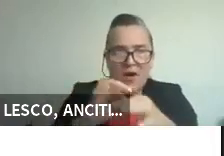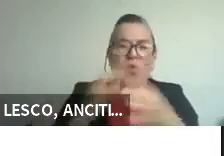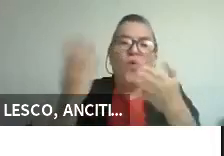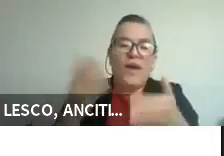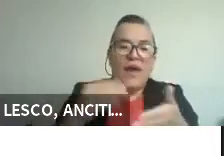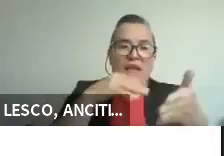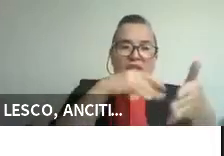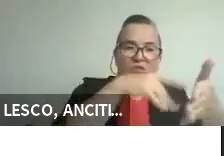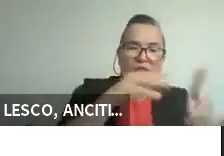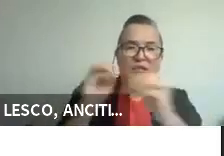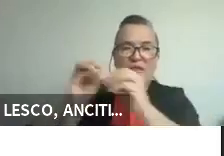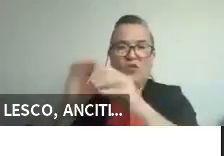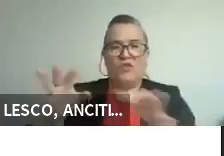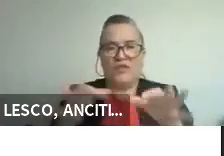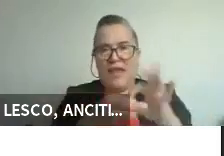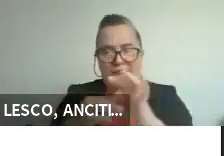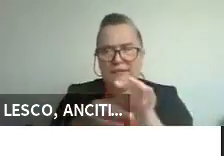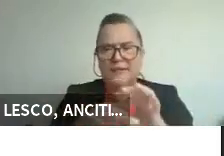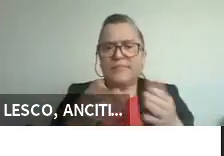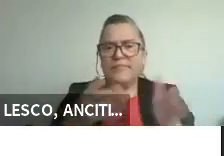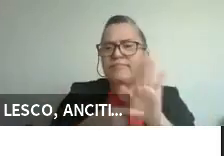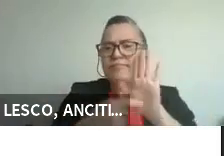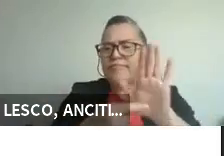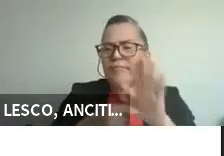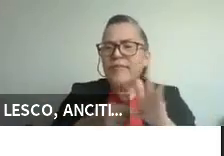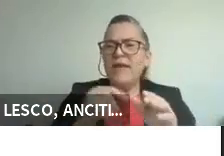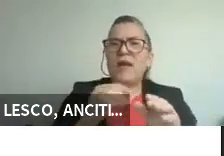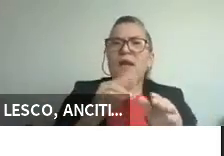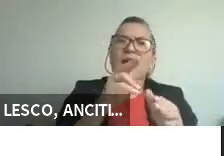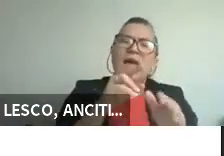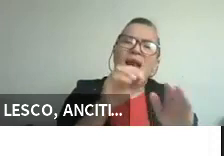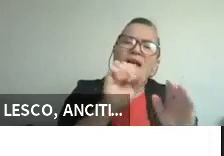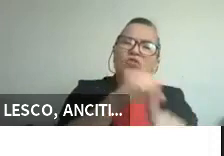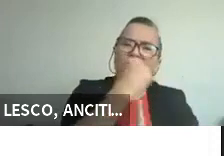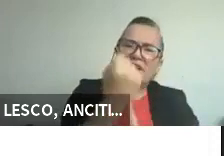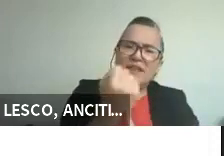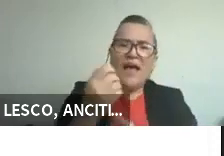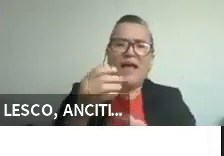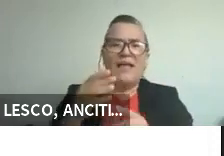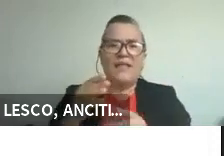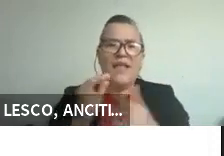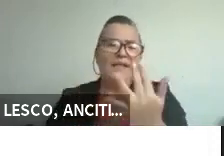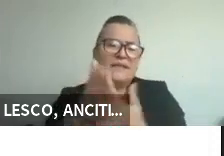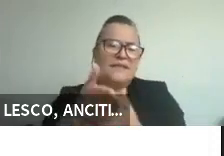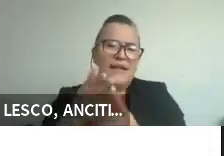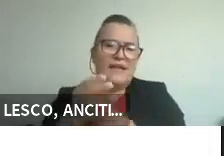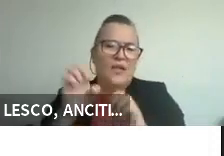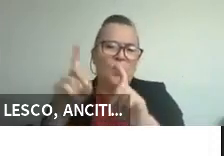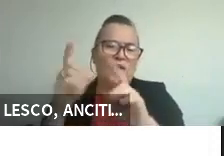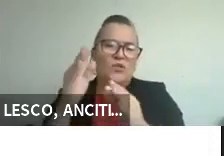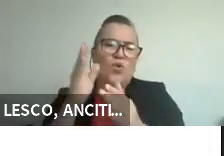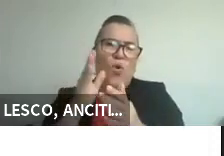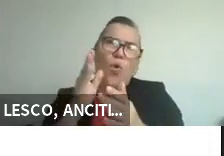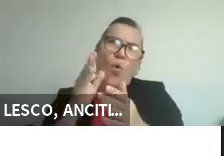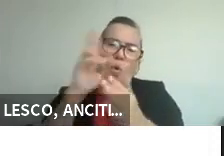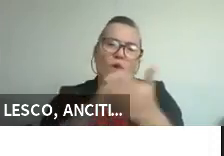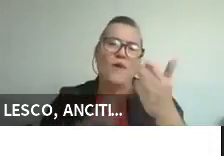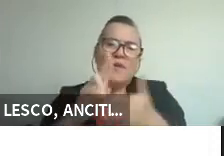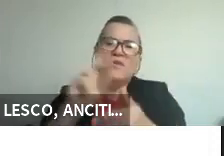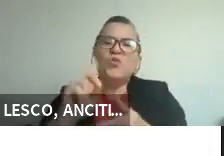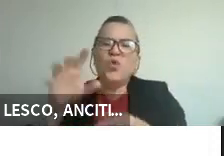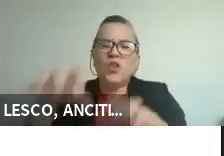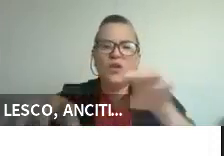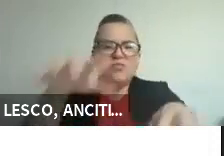proyección de la universidad a la sociedad en la accesibilidad de la educación universitaria a sectores sociales